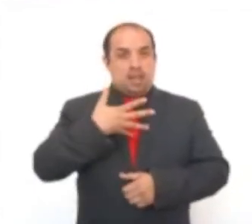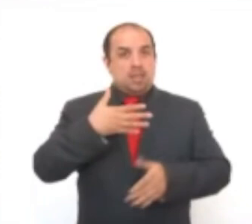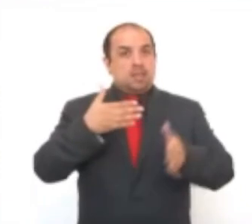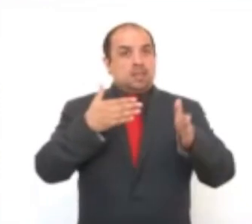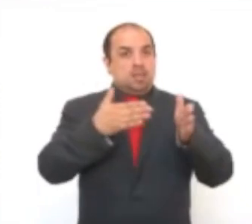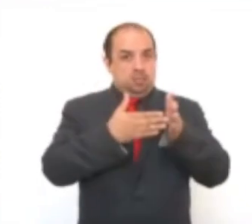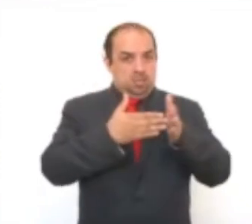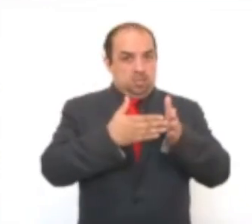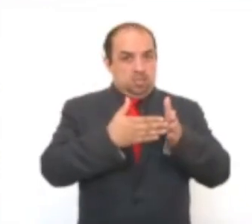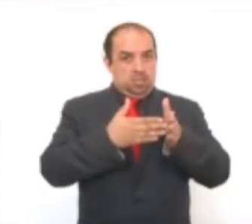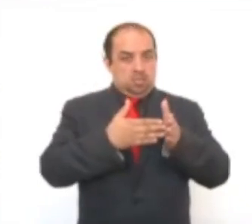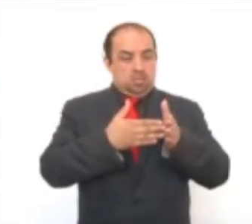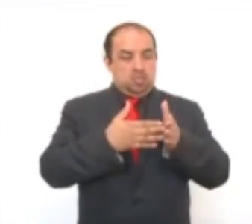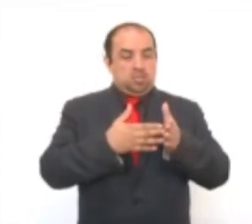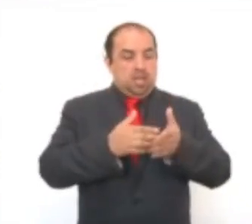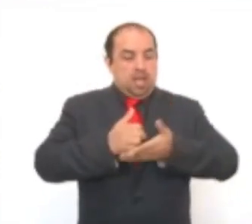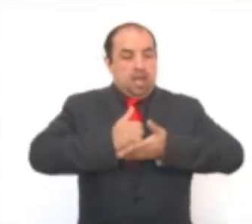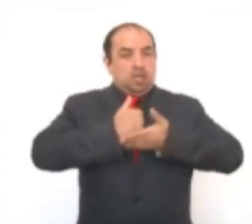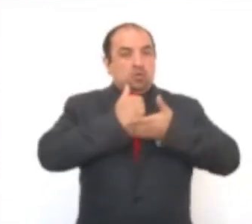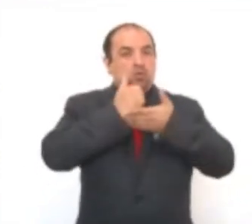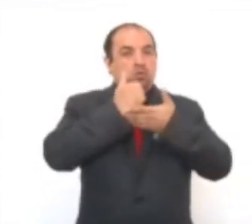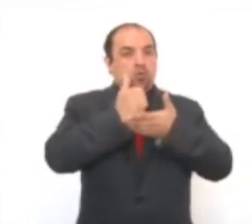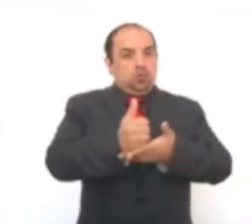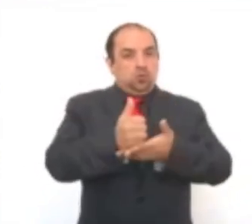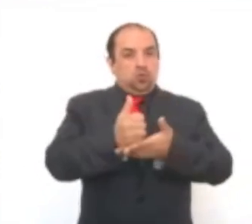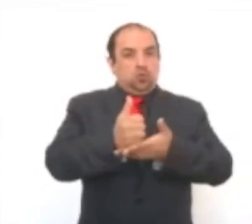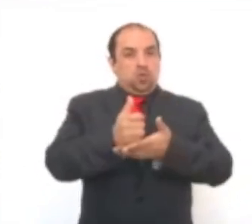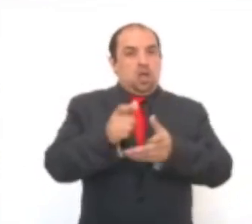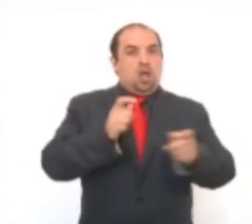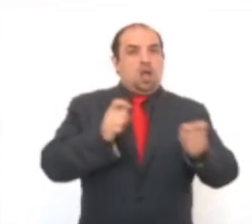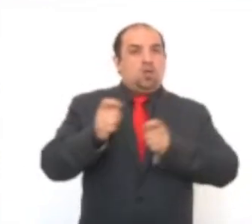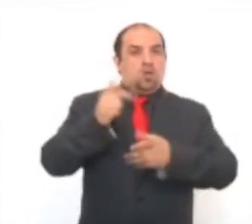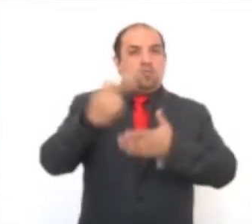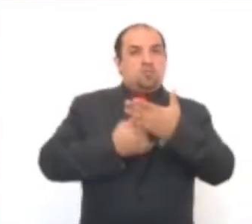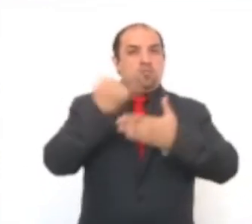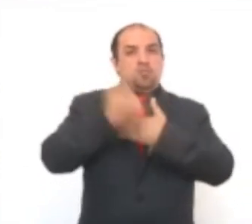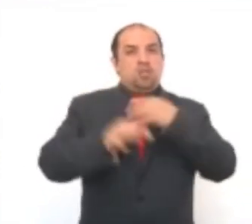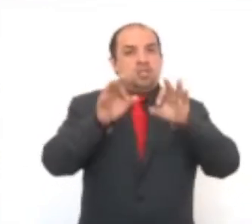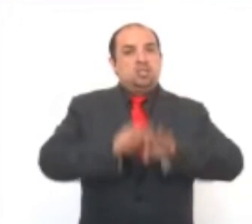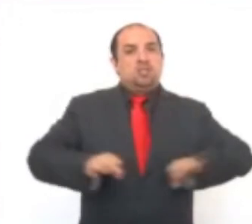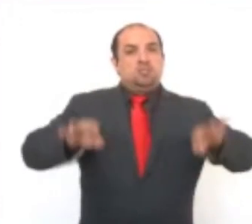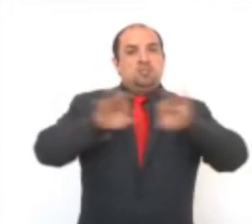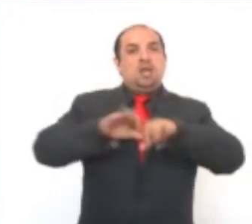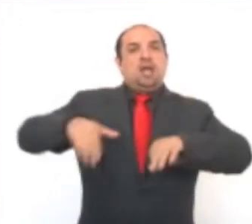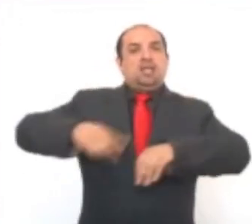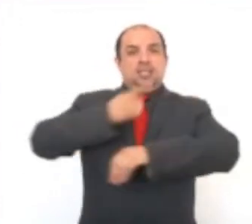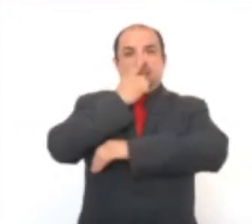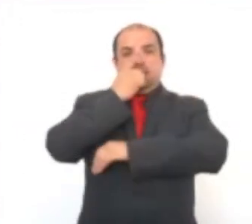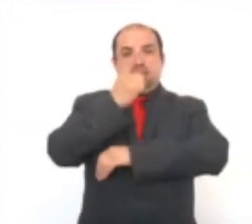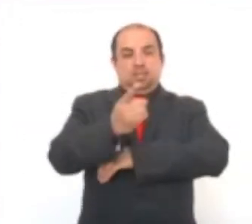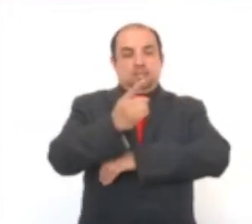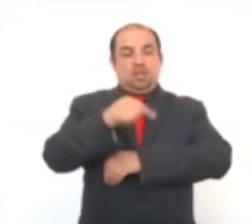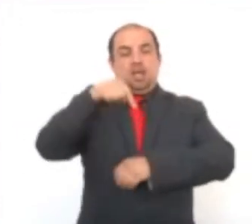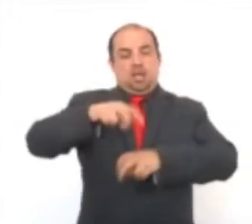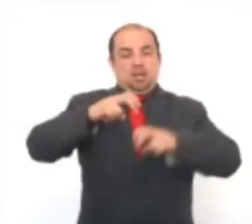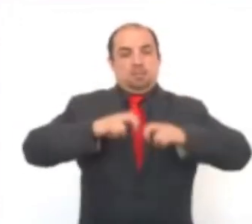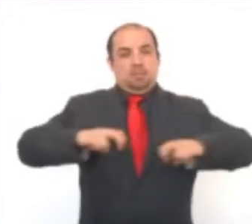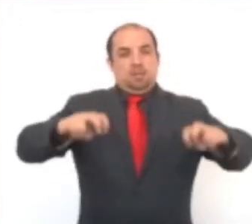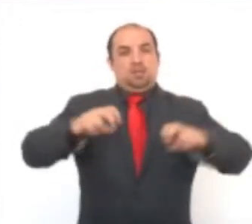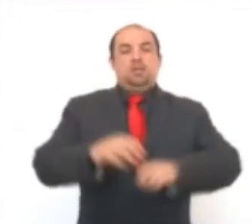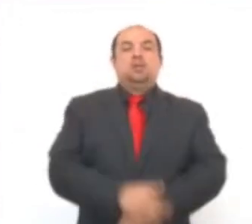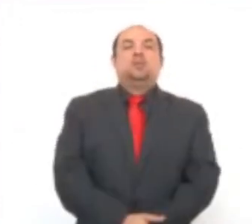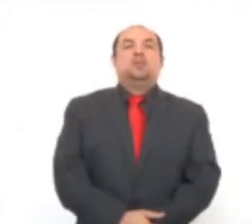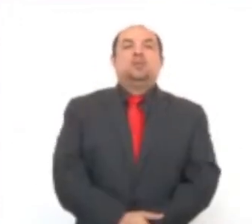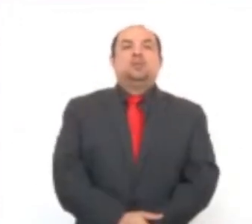que ayuden a la viabilidad de los grandes proyectos de los que se ha hablado, de los que se habla en esta mesa el día de